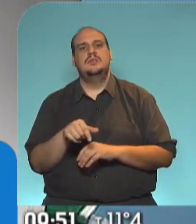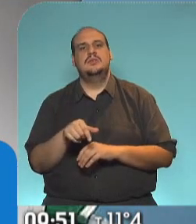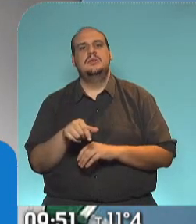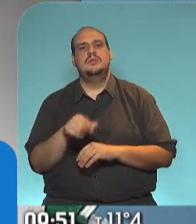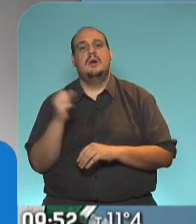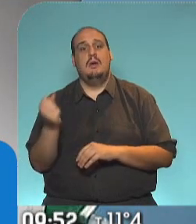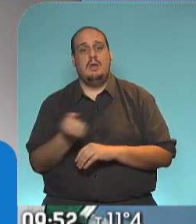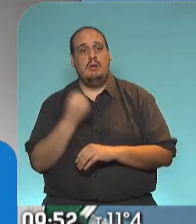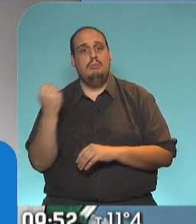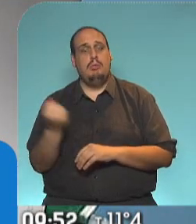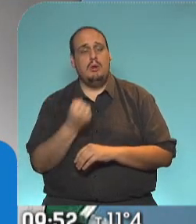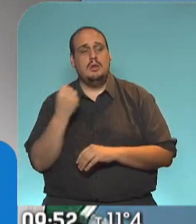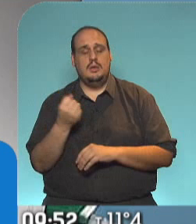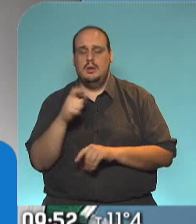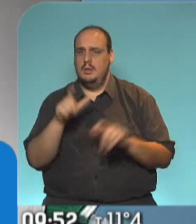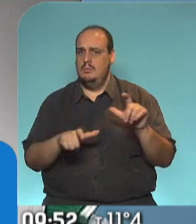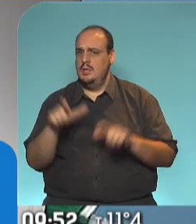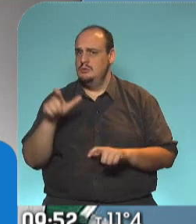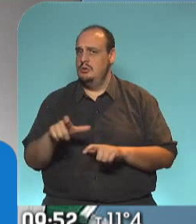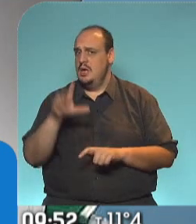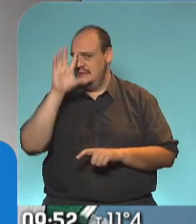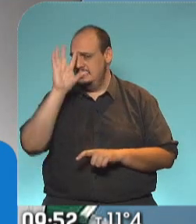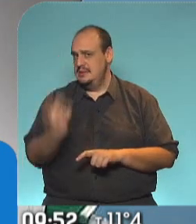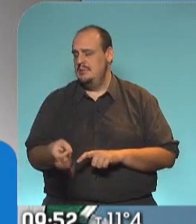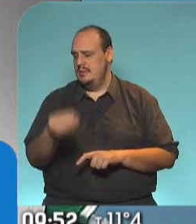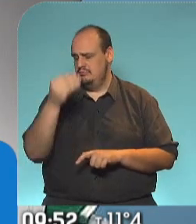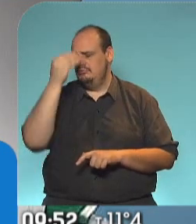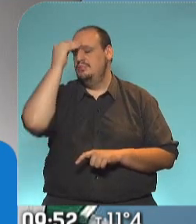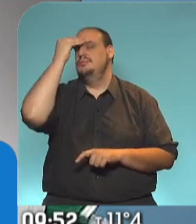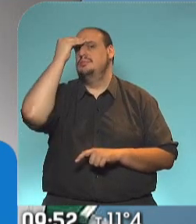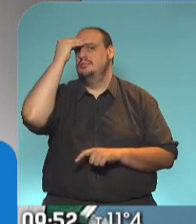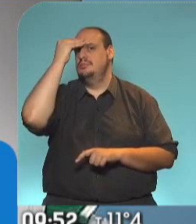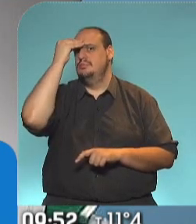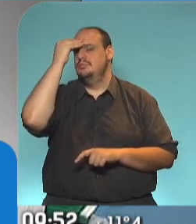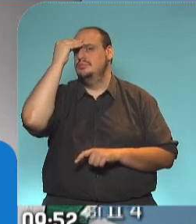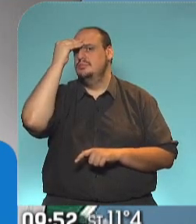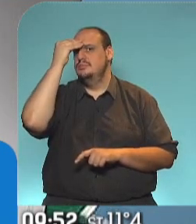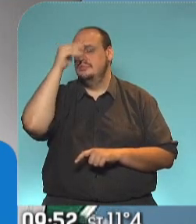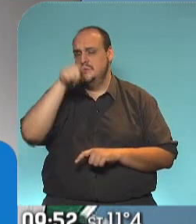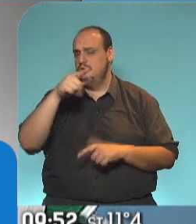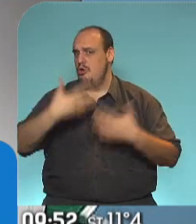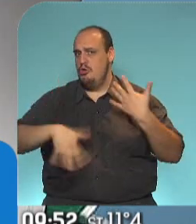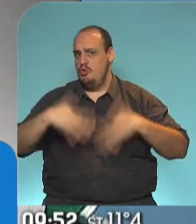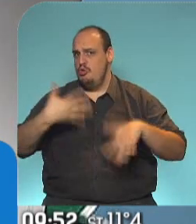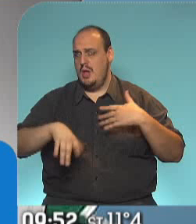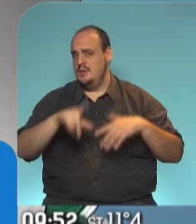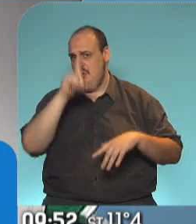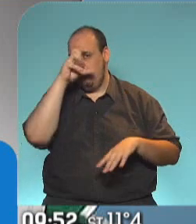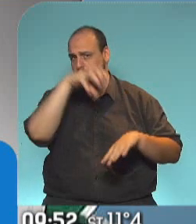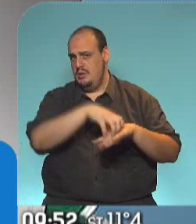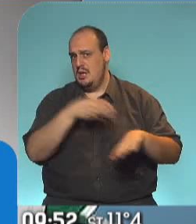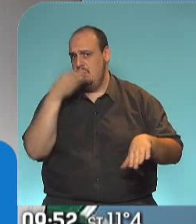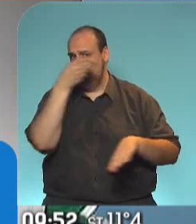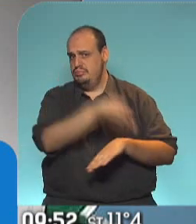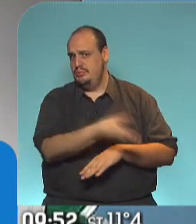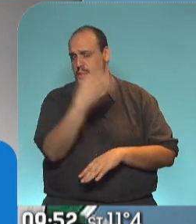que la gente siga teniendo el presente que es una urgencia y que debe concurrir ya sea el